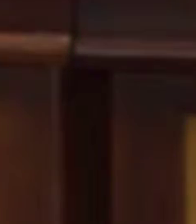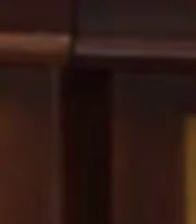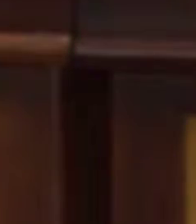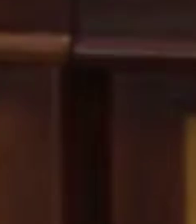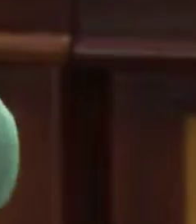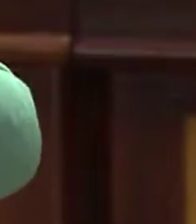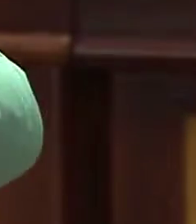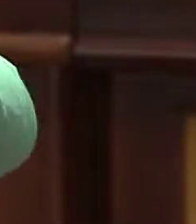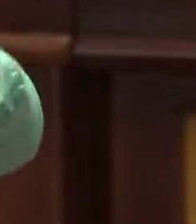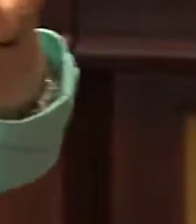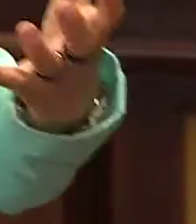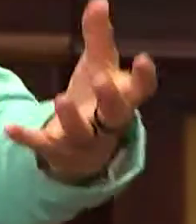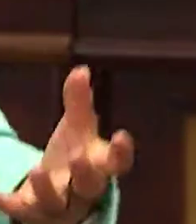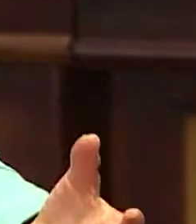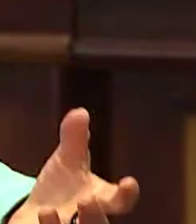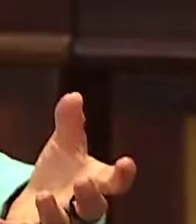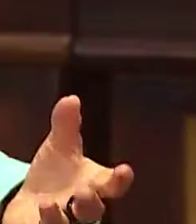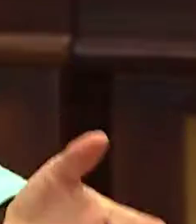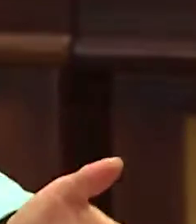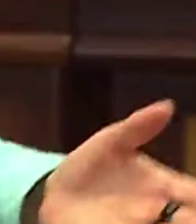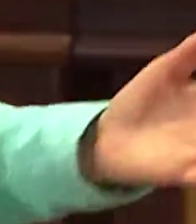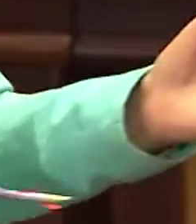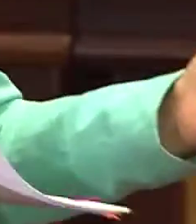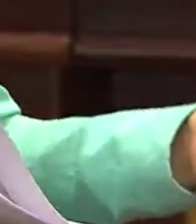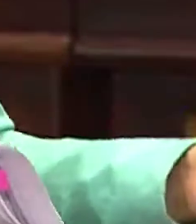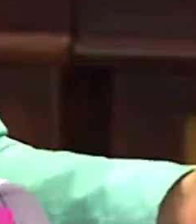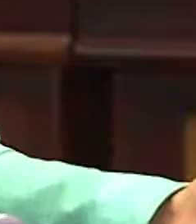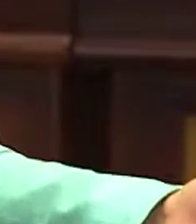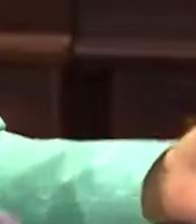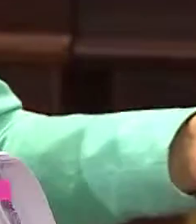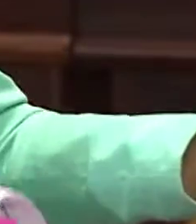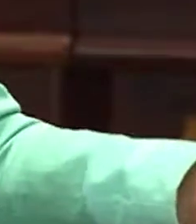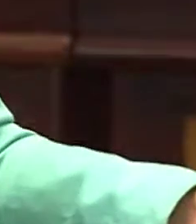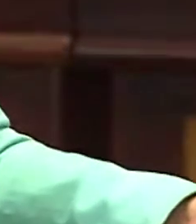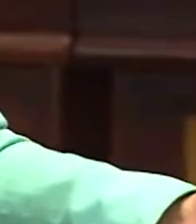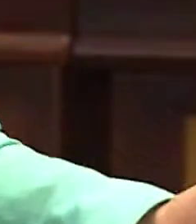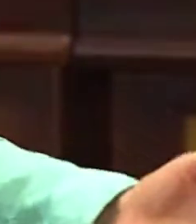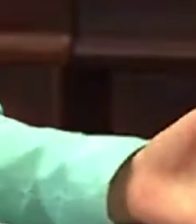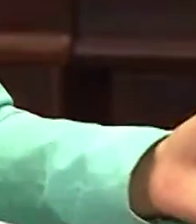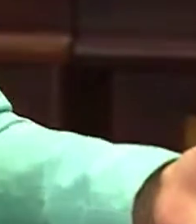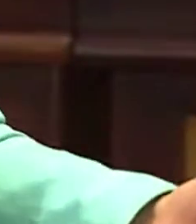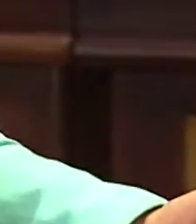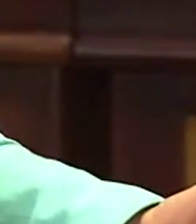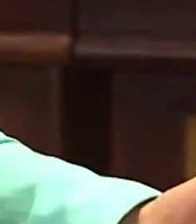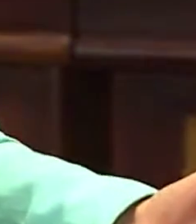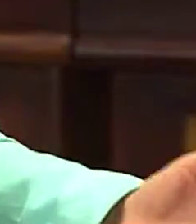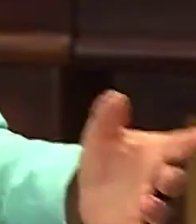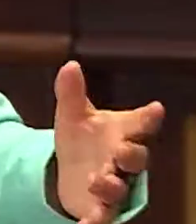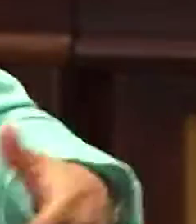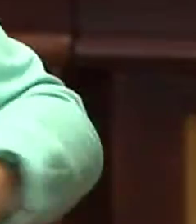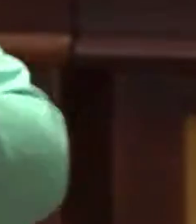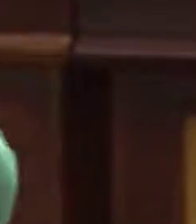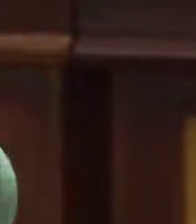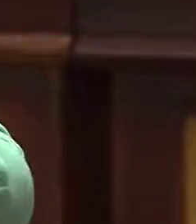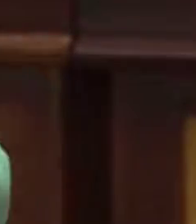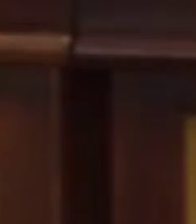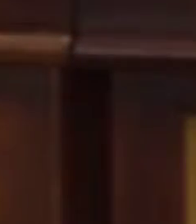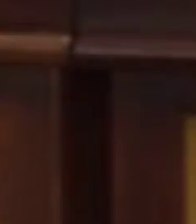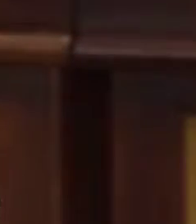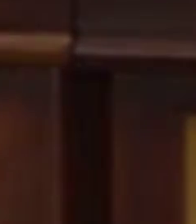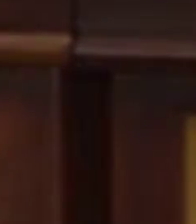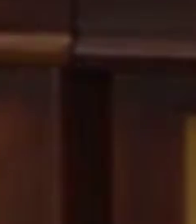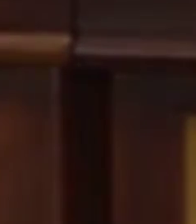es decir no es que en una comunidad ha existido la universidad adonde van a estudiar los conocimientos ancestrales sino que ha sido